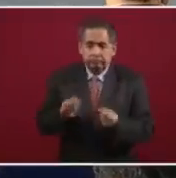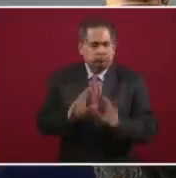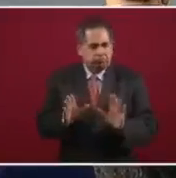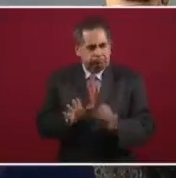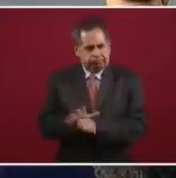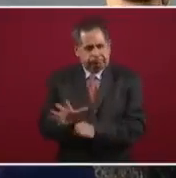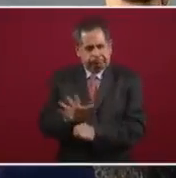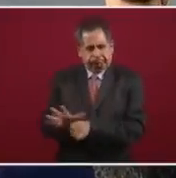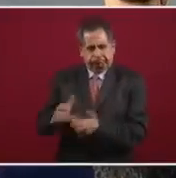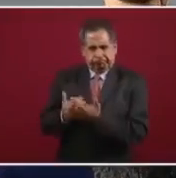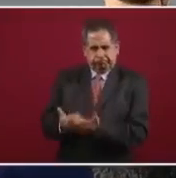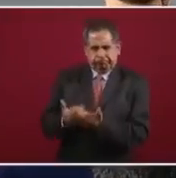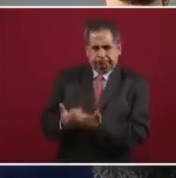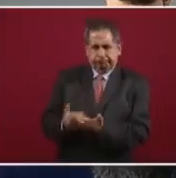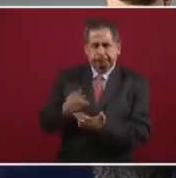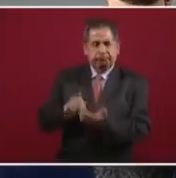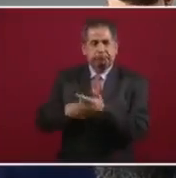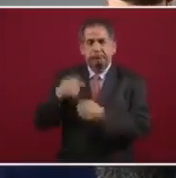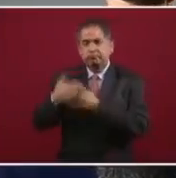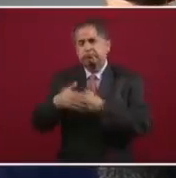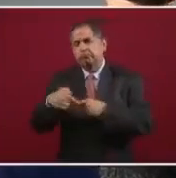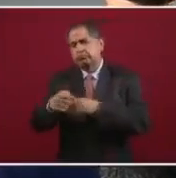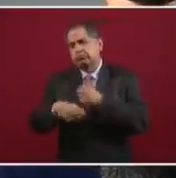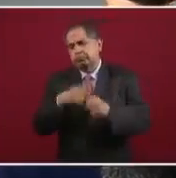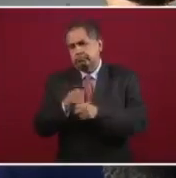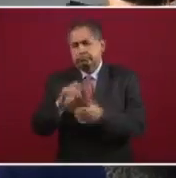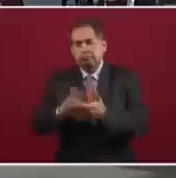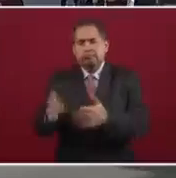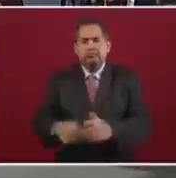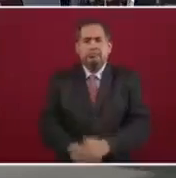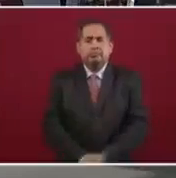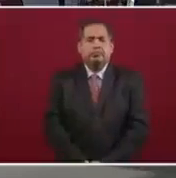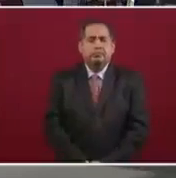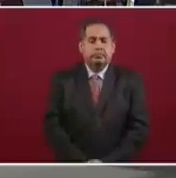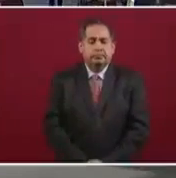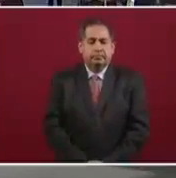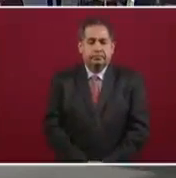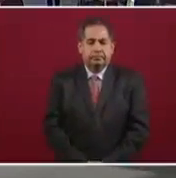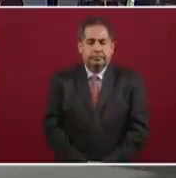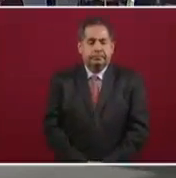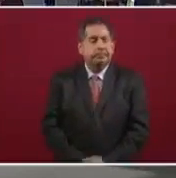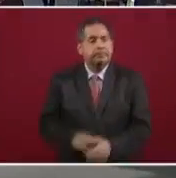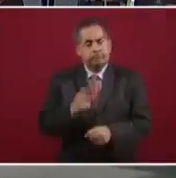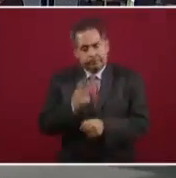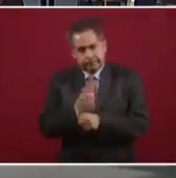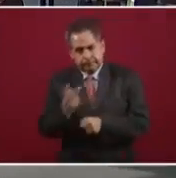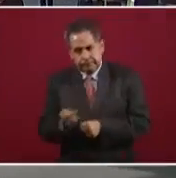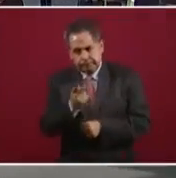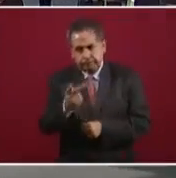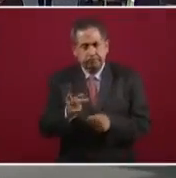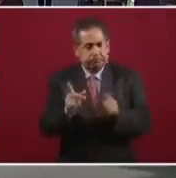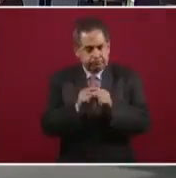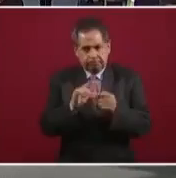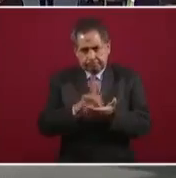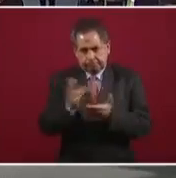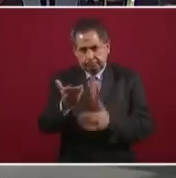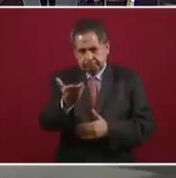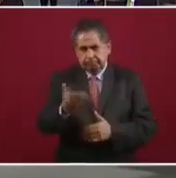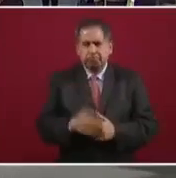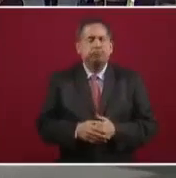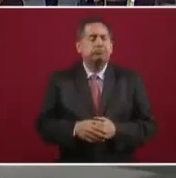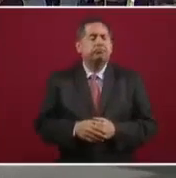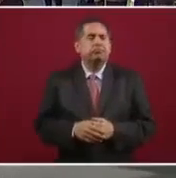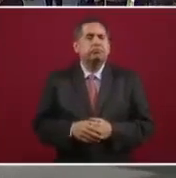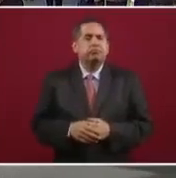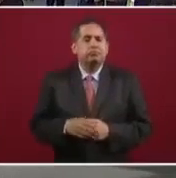presupuesto para el año próximo. Gracias. La segunda pregunta, muy breve, presidente. Hace un momento nos dijo, y lo ha reiterado, que